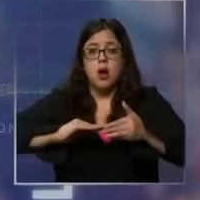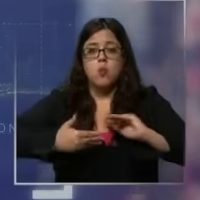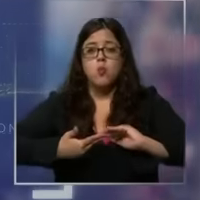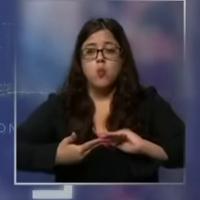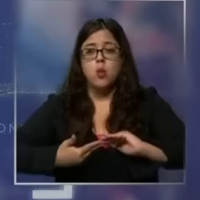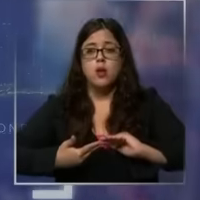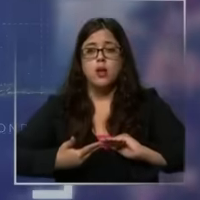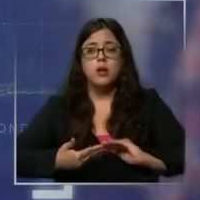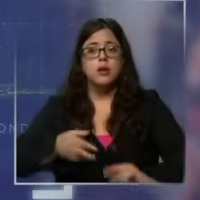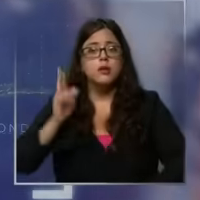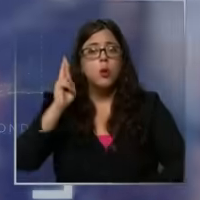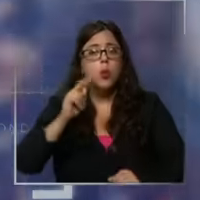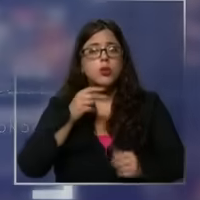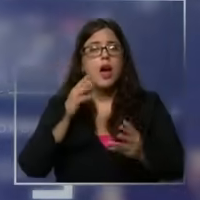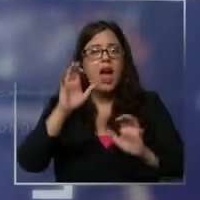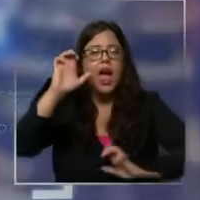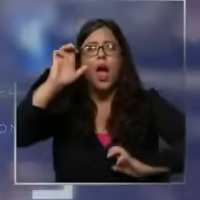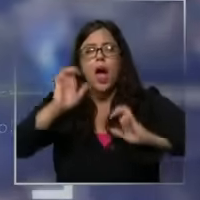comunidad.